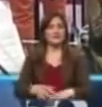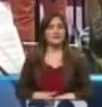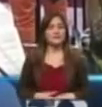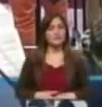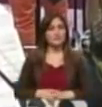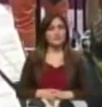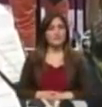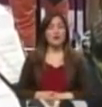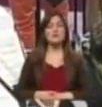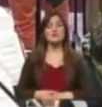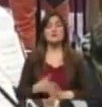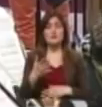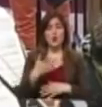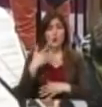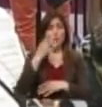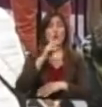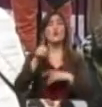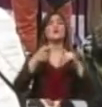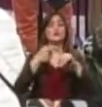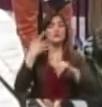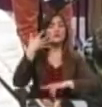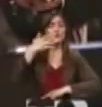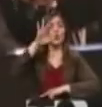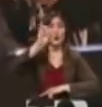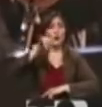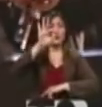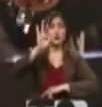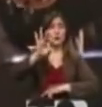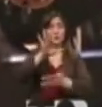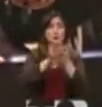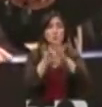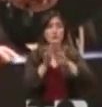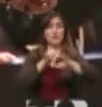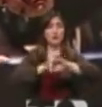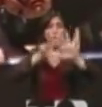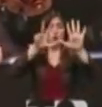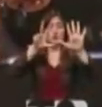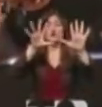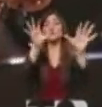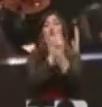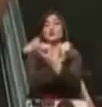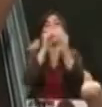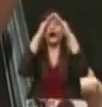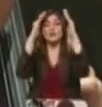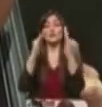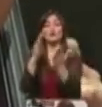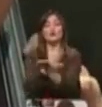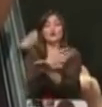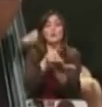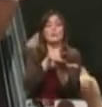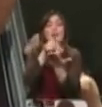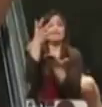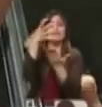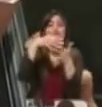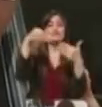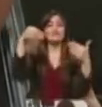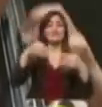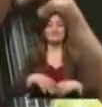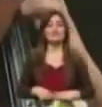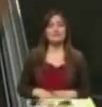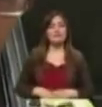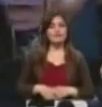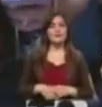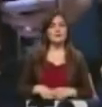El evento se llevará a cabo este jueves, el 9 de noviembre a las 8 de la noche en la Casa de la Música. El valor de la entrada es